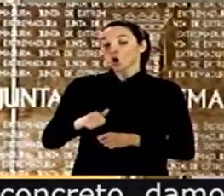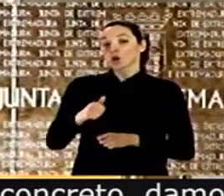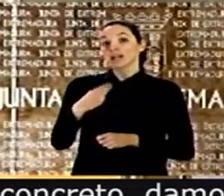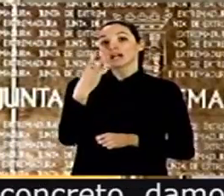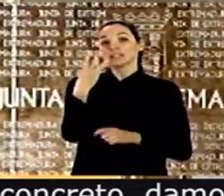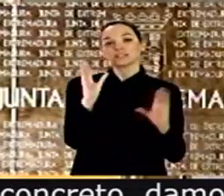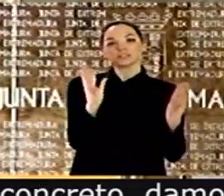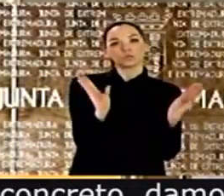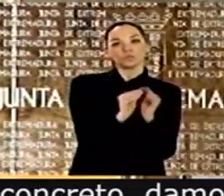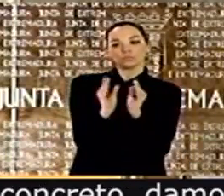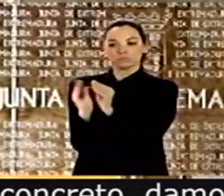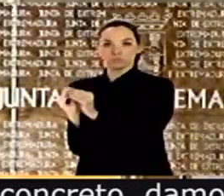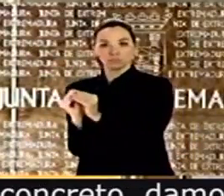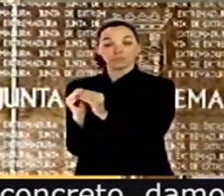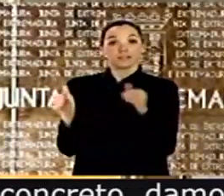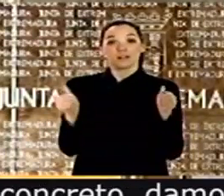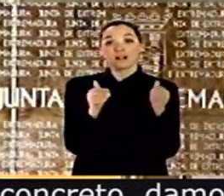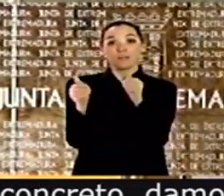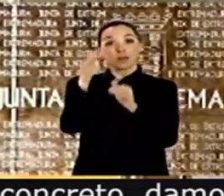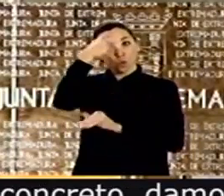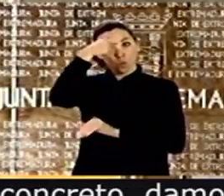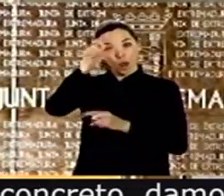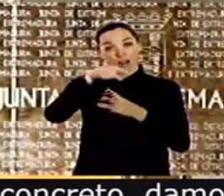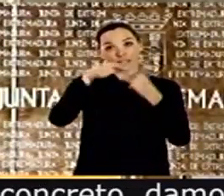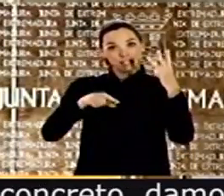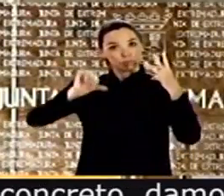lotes de caminos rurales